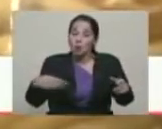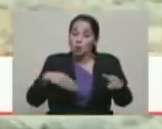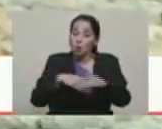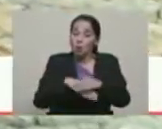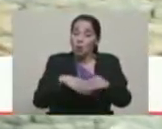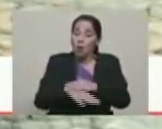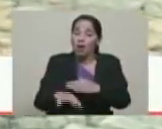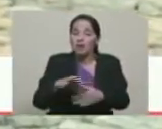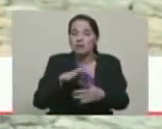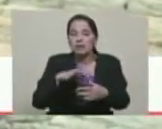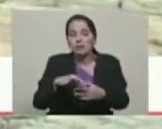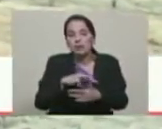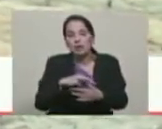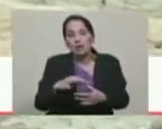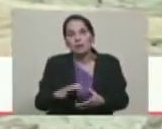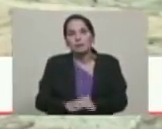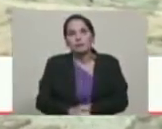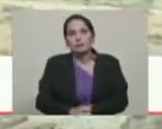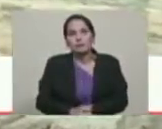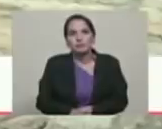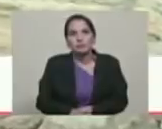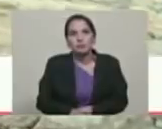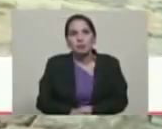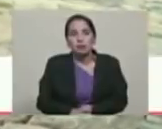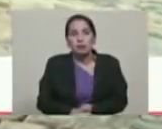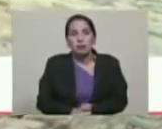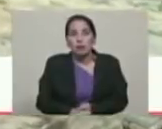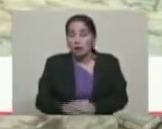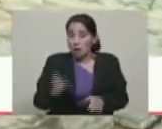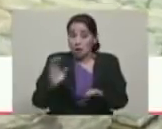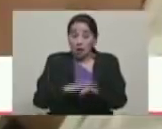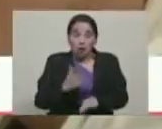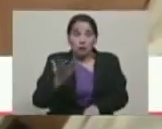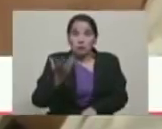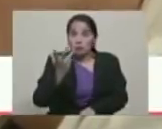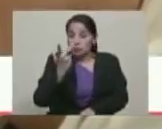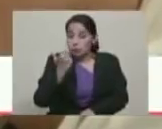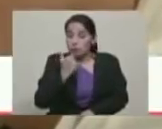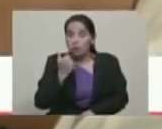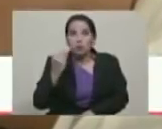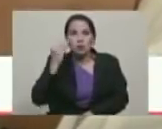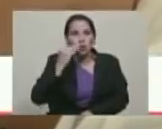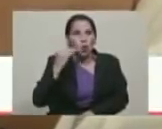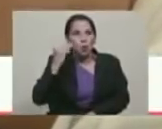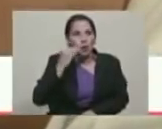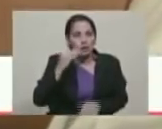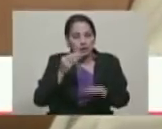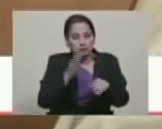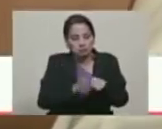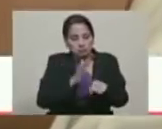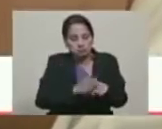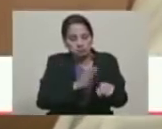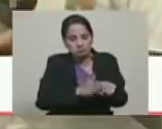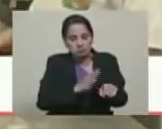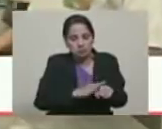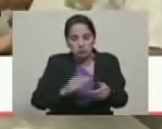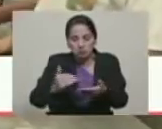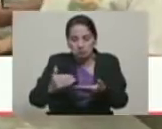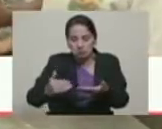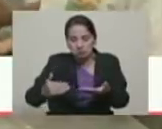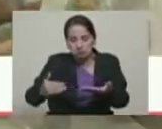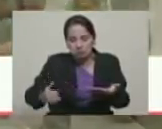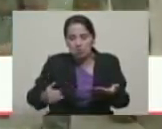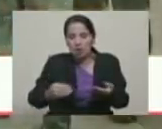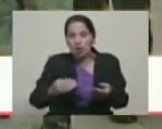almacenamiento de semillas. Porque si tú te comes un tomate, tú sacas la semillita. Si te comes una patilla, un